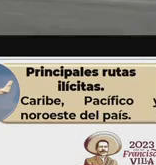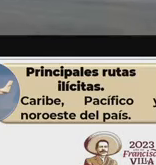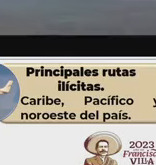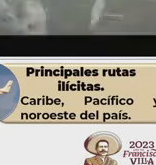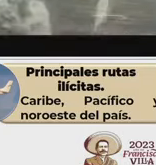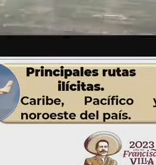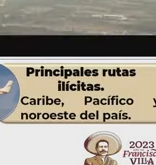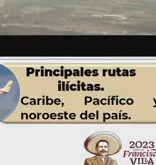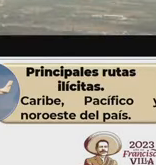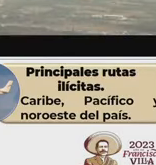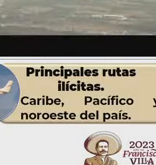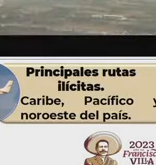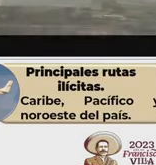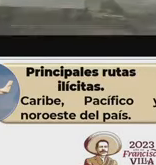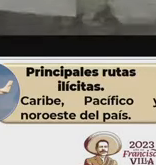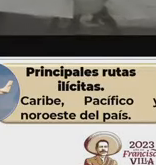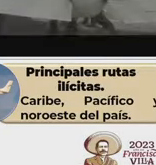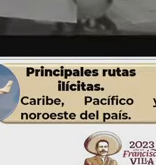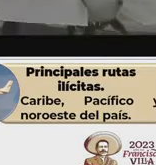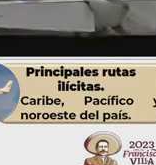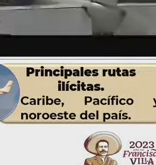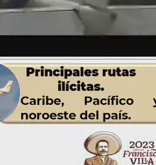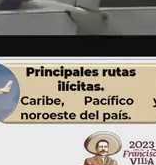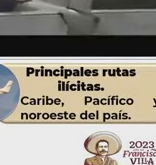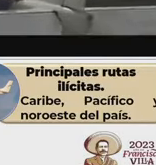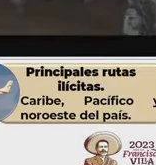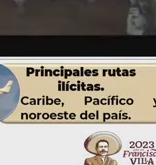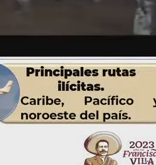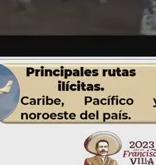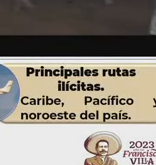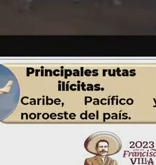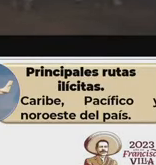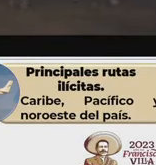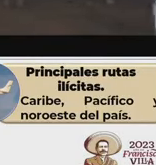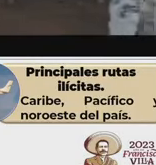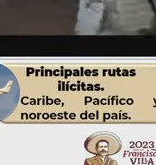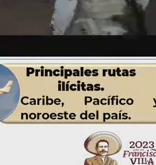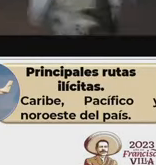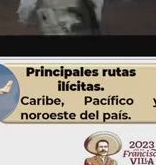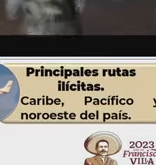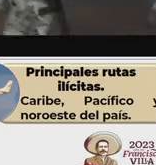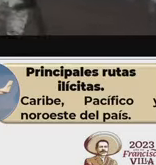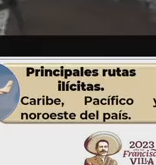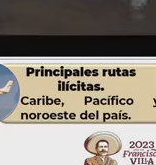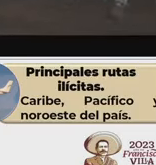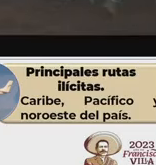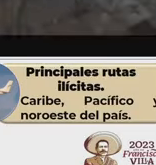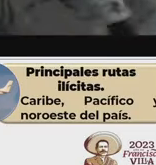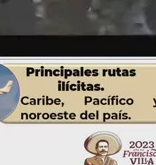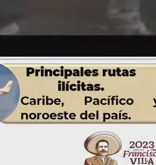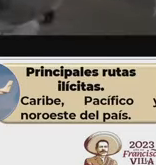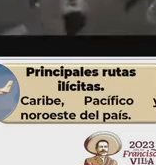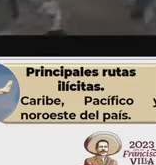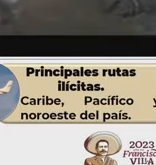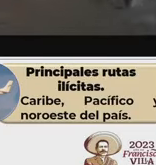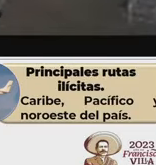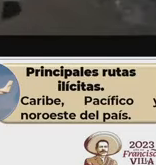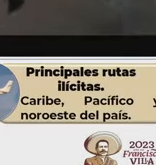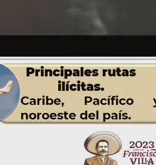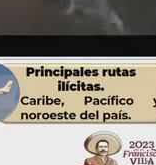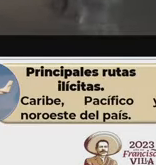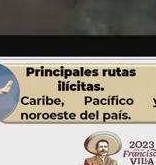sistema es garantizar la soberanía, seguridad y protección del espacio aéreo. También se realizan operaciones en